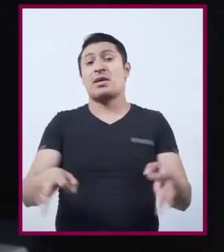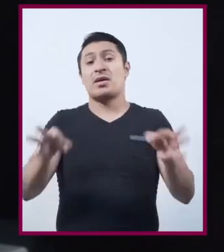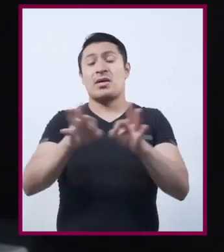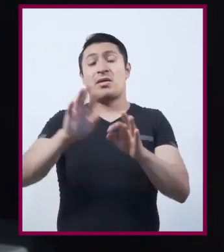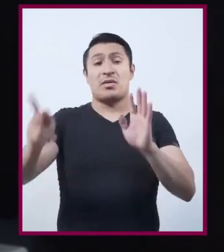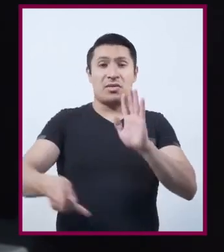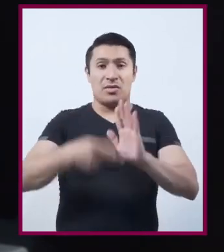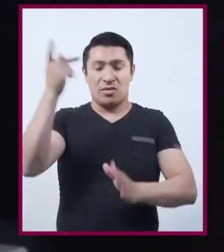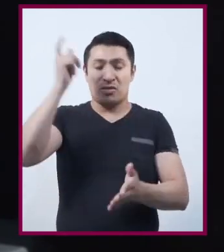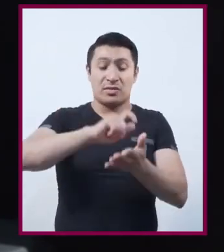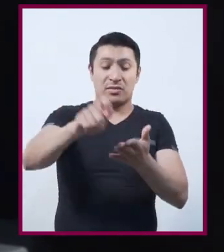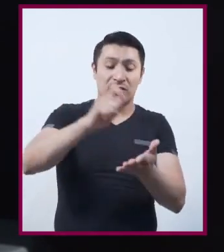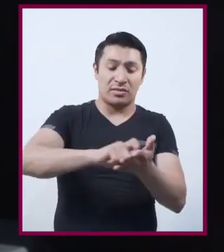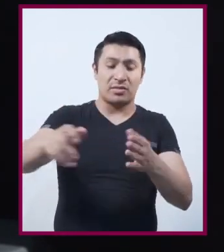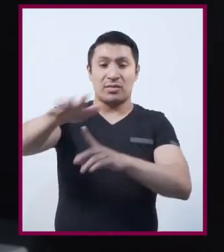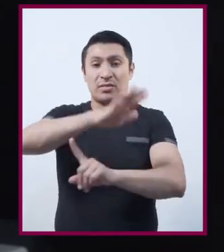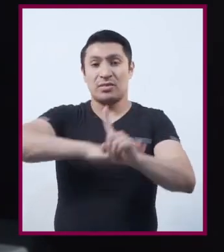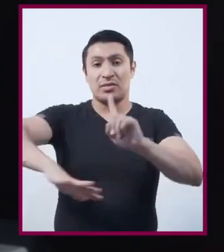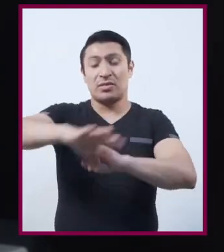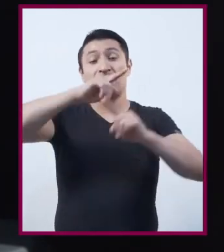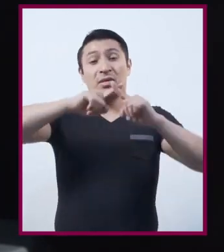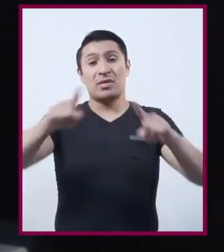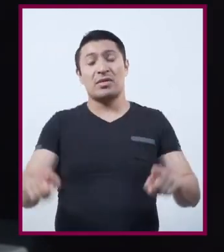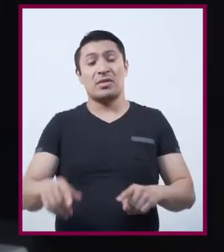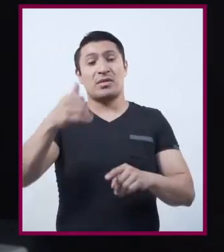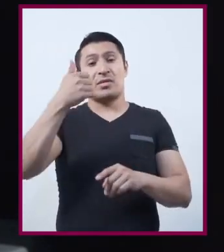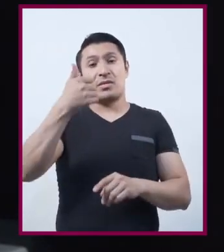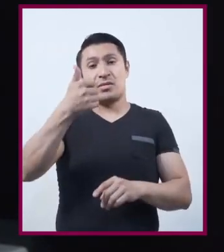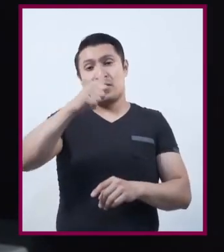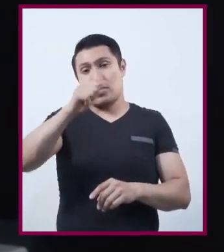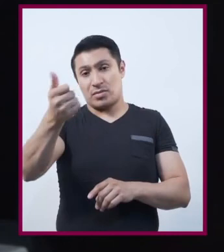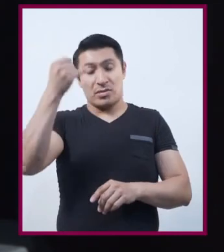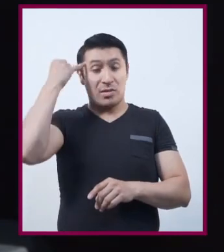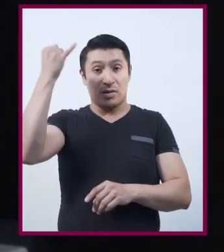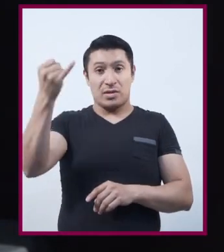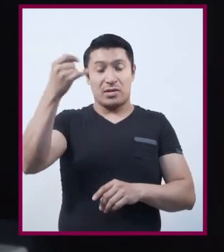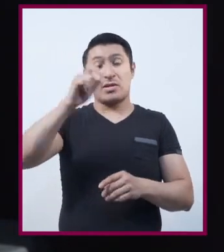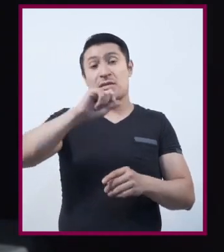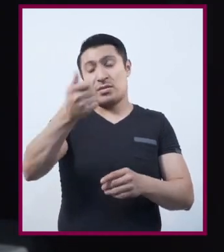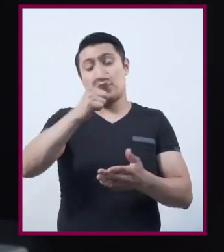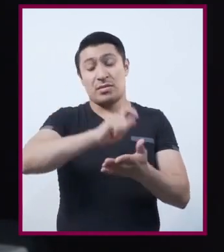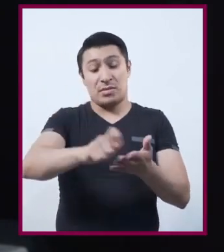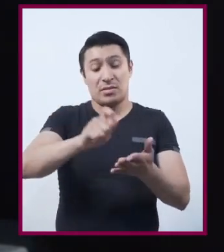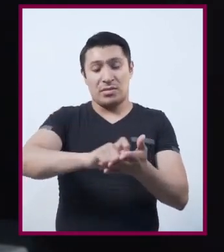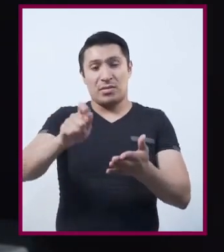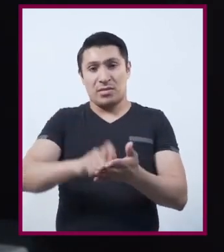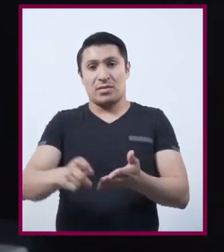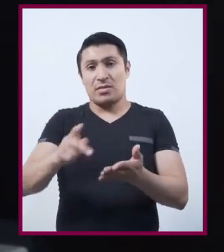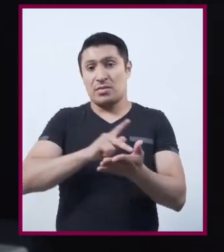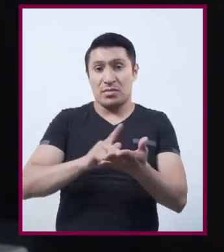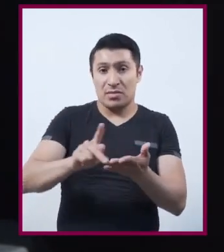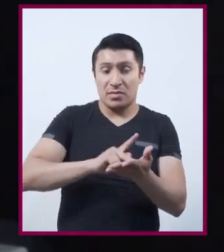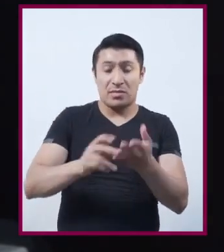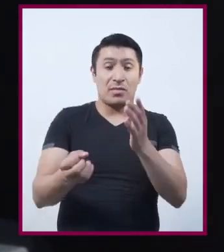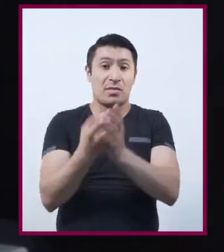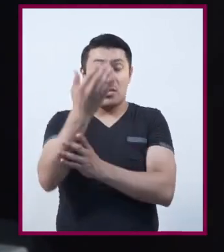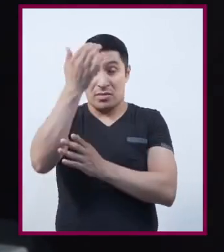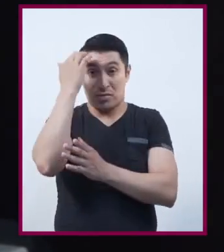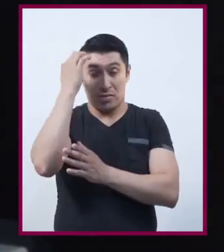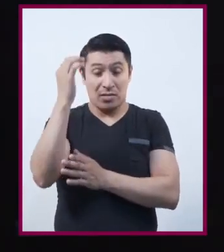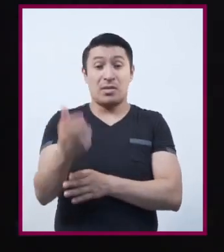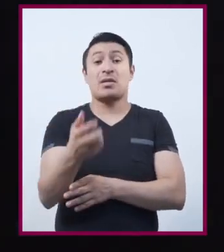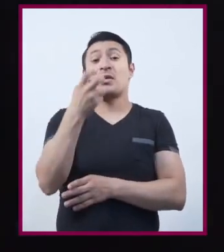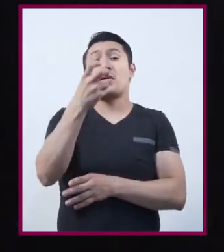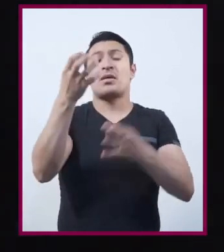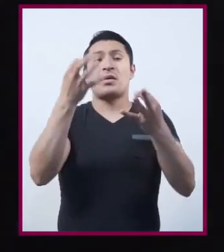misma información se vuelve a retomar en contextos diferentes, con otras visiones y con otras plumas, e incluso con nuevos